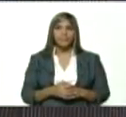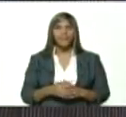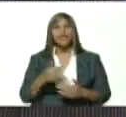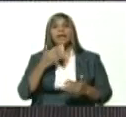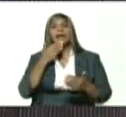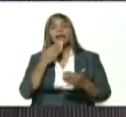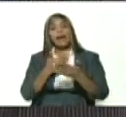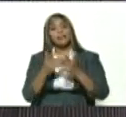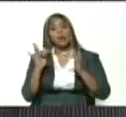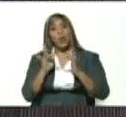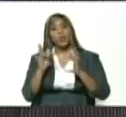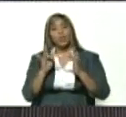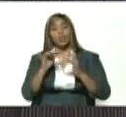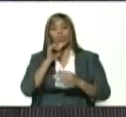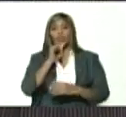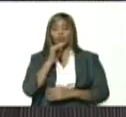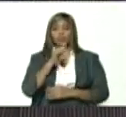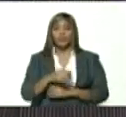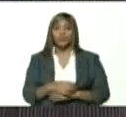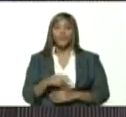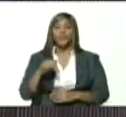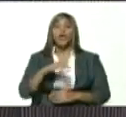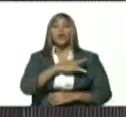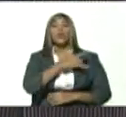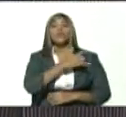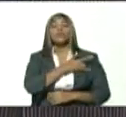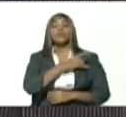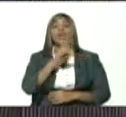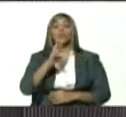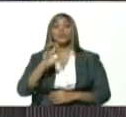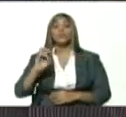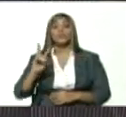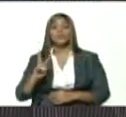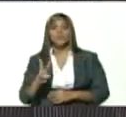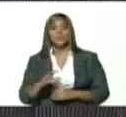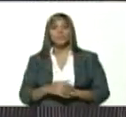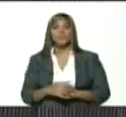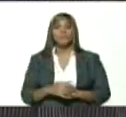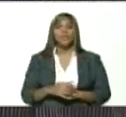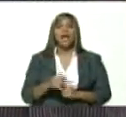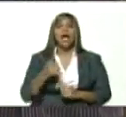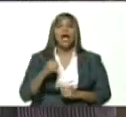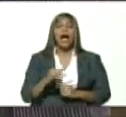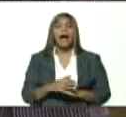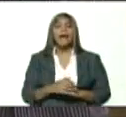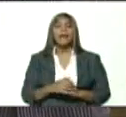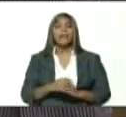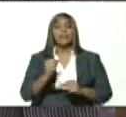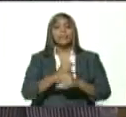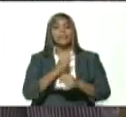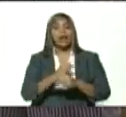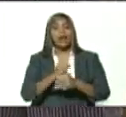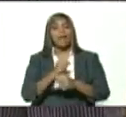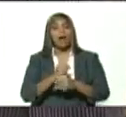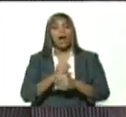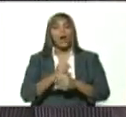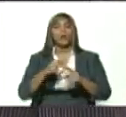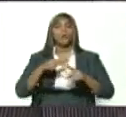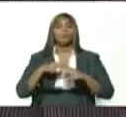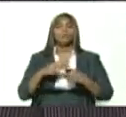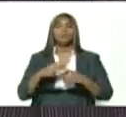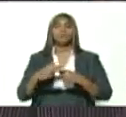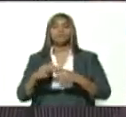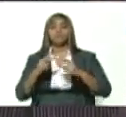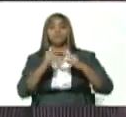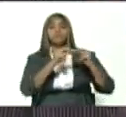Gracias por el contacto informativo. Nos encontramos en la Universidad Central de Venezuela, donde se realizan trabajos de restauración de